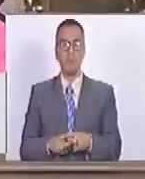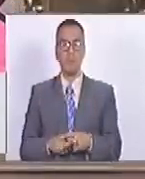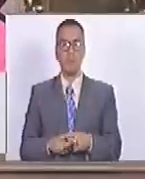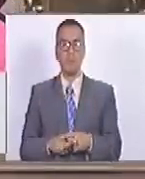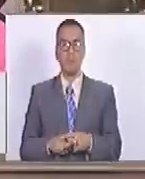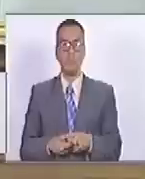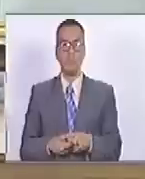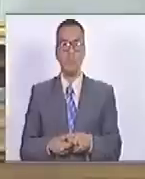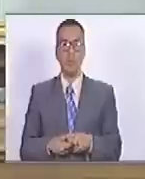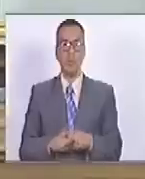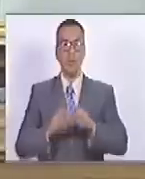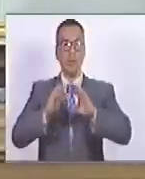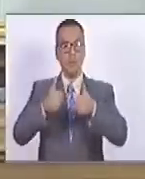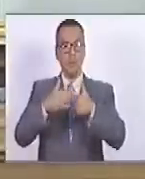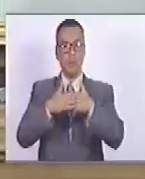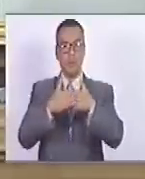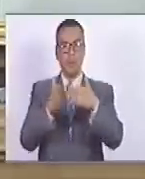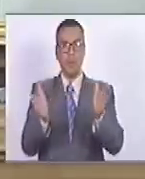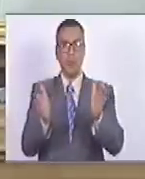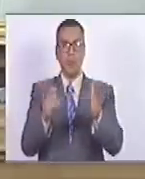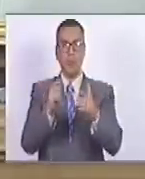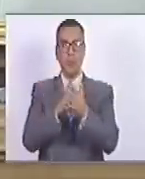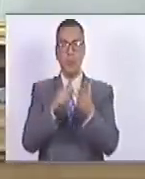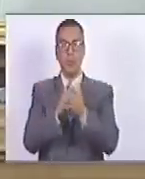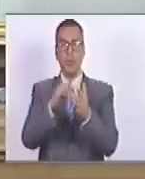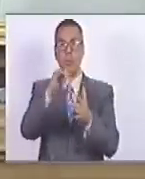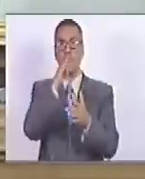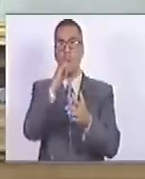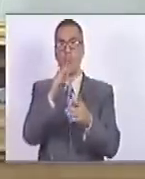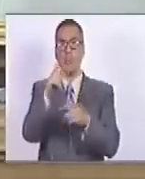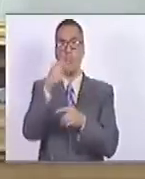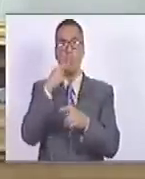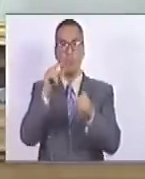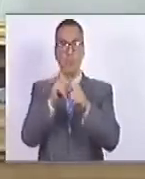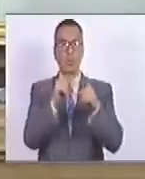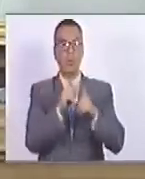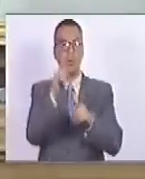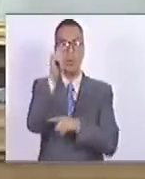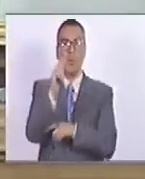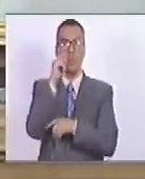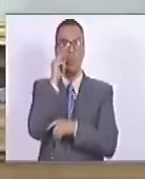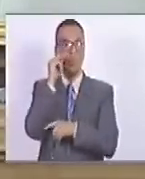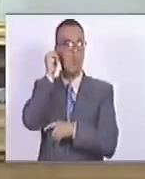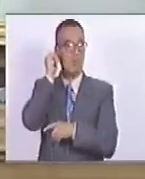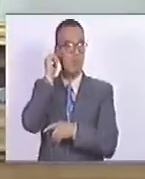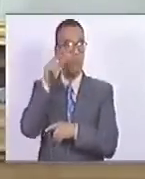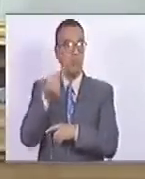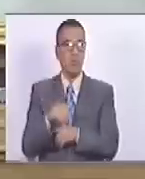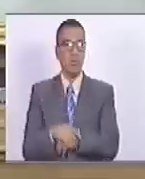Bien, vamos a abrir un espacio para puntos de información, derecho de palabra, opiniones de diputadas y diputados.